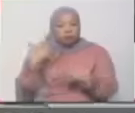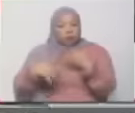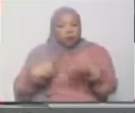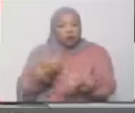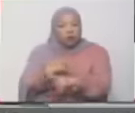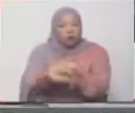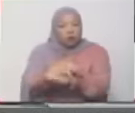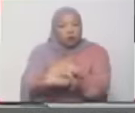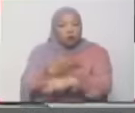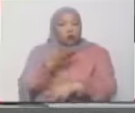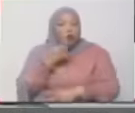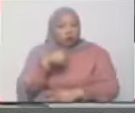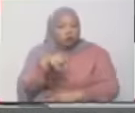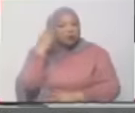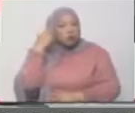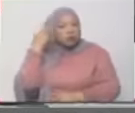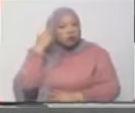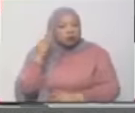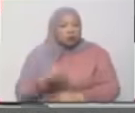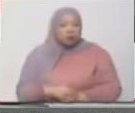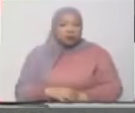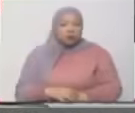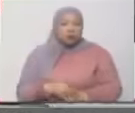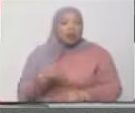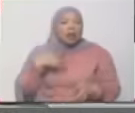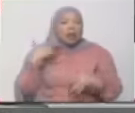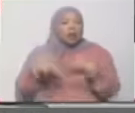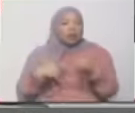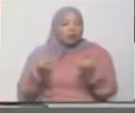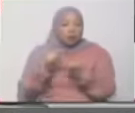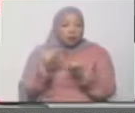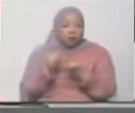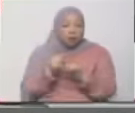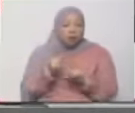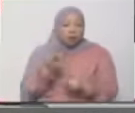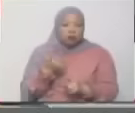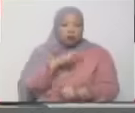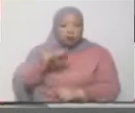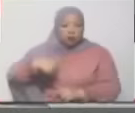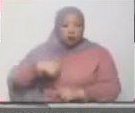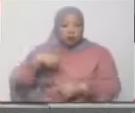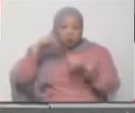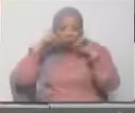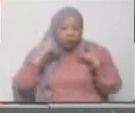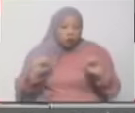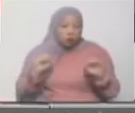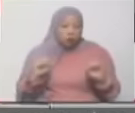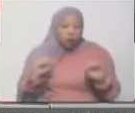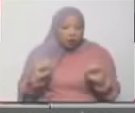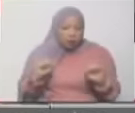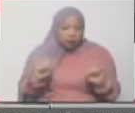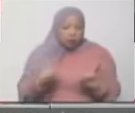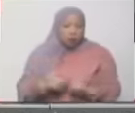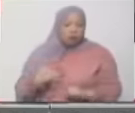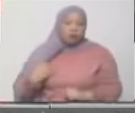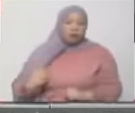lúdica? Es una palabrita, tú sabes, de nosotros los expertos, pues.